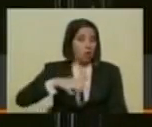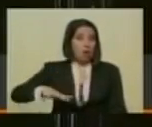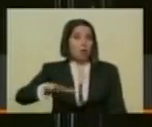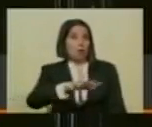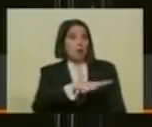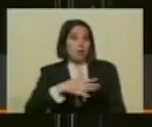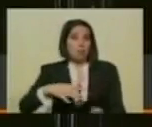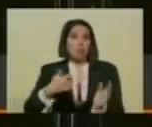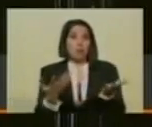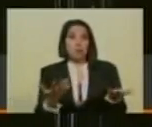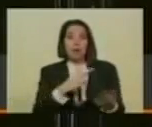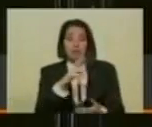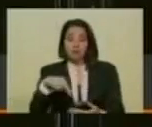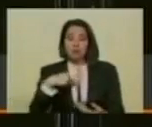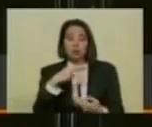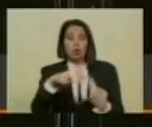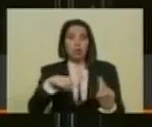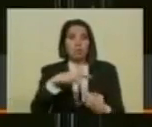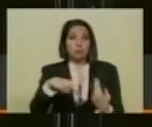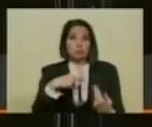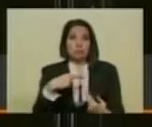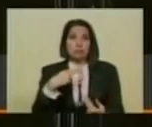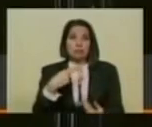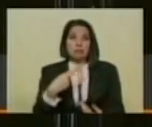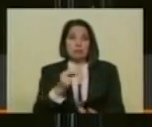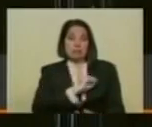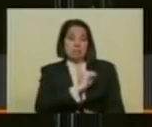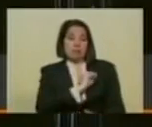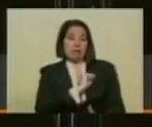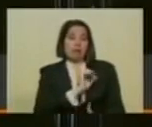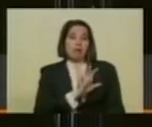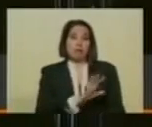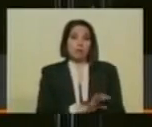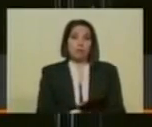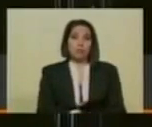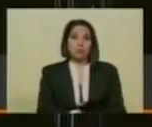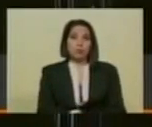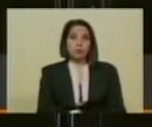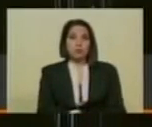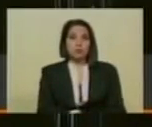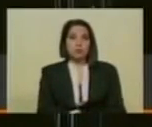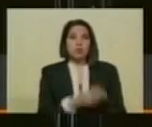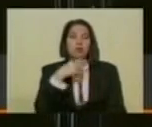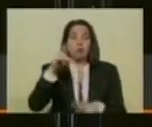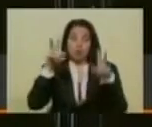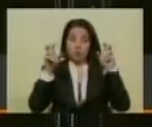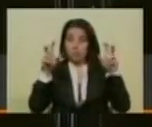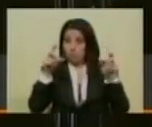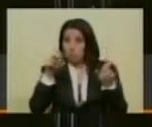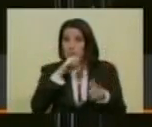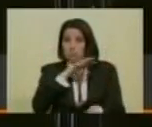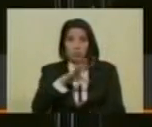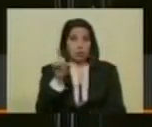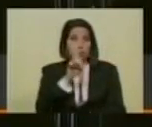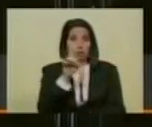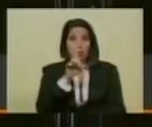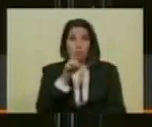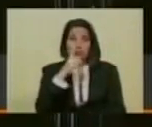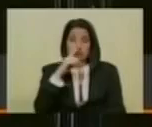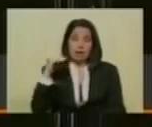a nosotros los revolucionarios, nos tienen terror los fascistas. No es nuevo en la historia, eso ya tiene